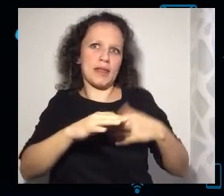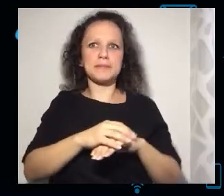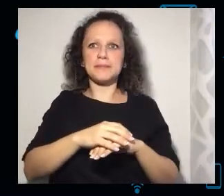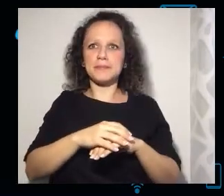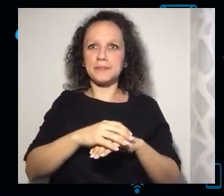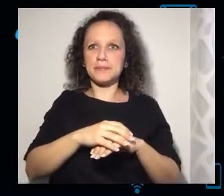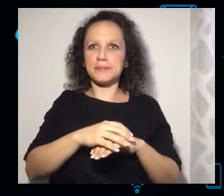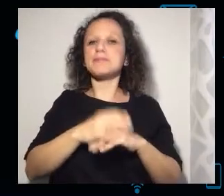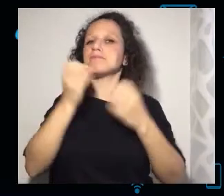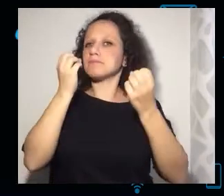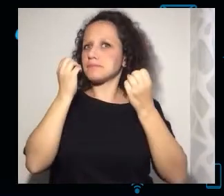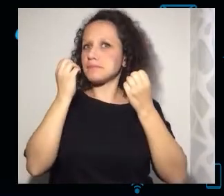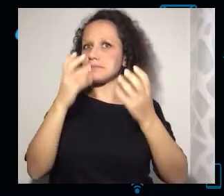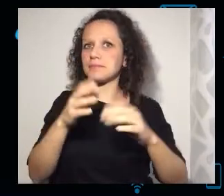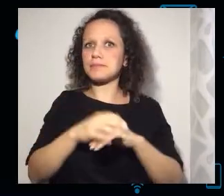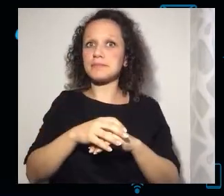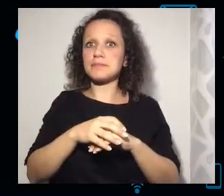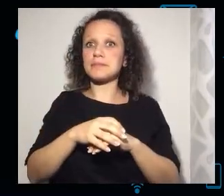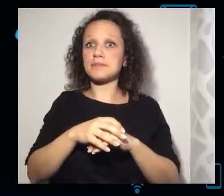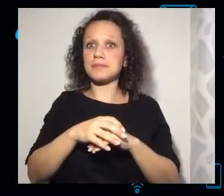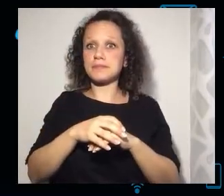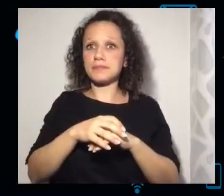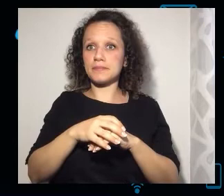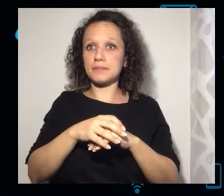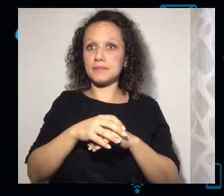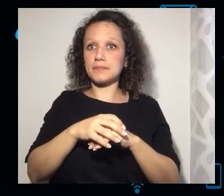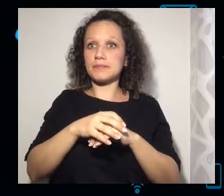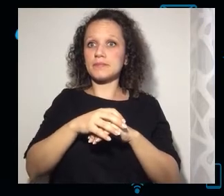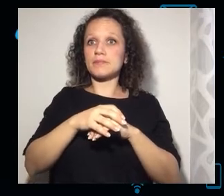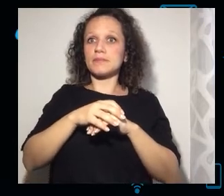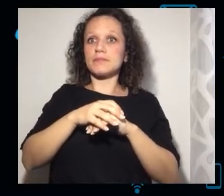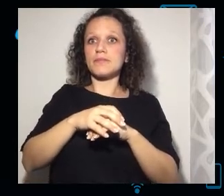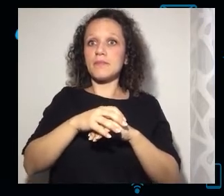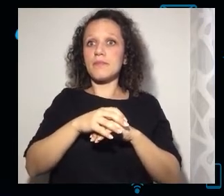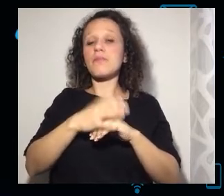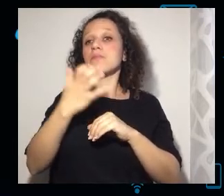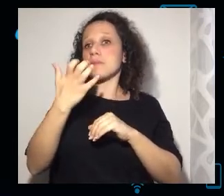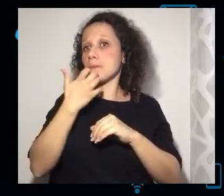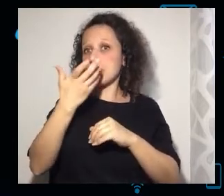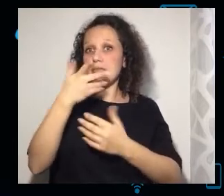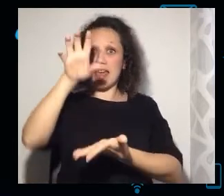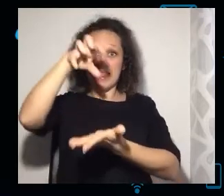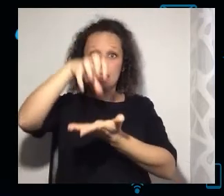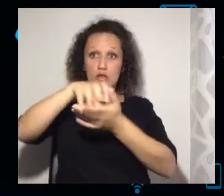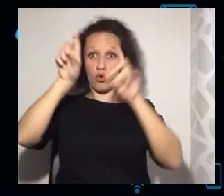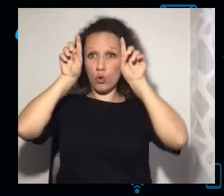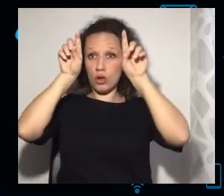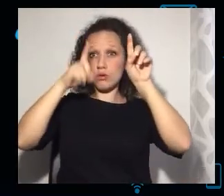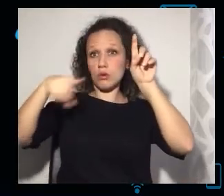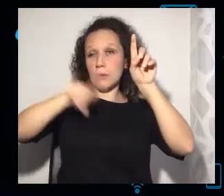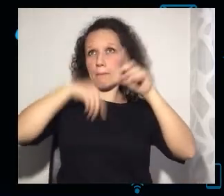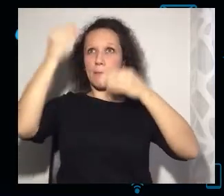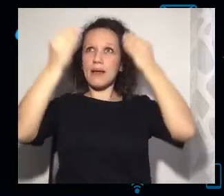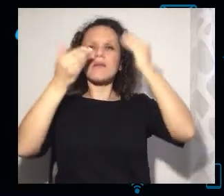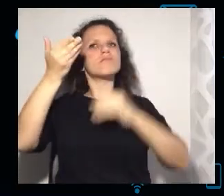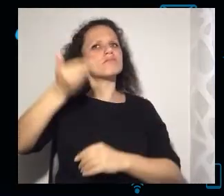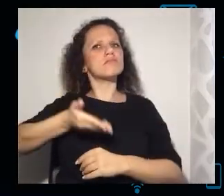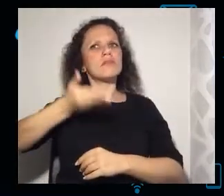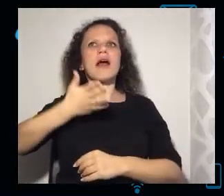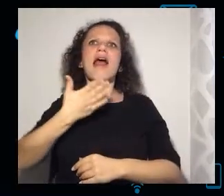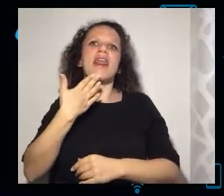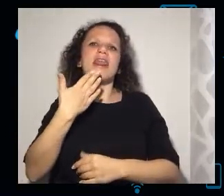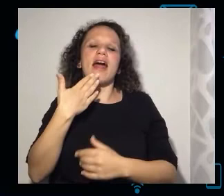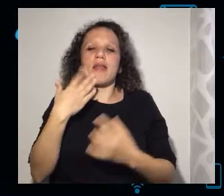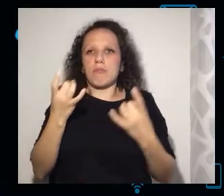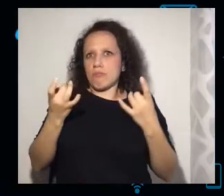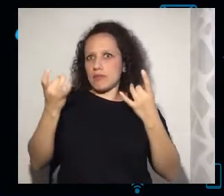en cualquier caso cuando pensamos en esto y pensamos que el centro educativo es clave también en el suelto en las edades tempranas en la